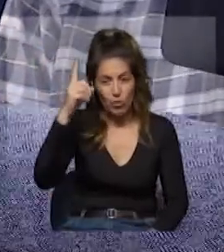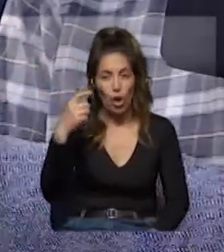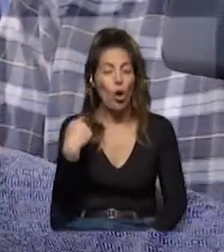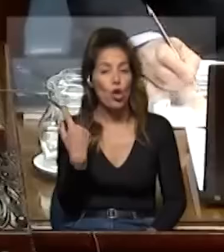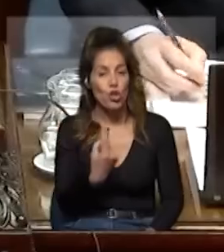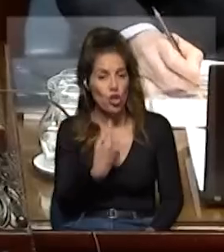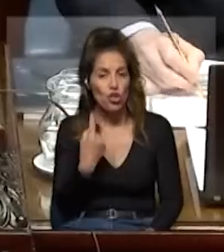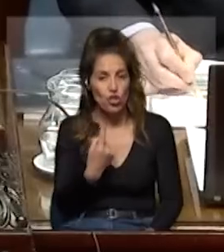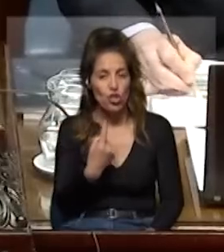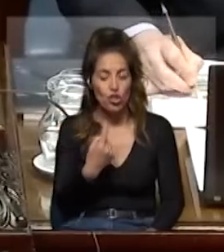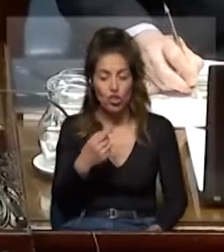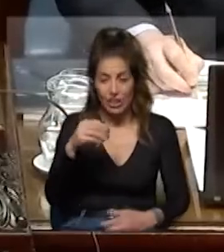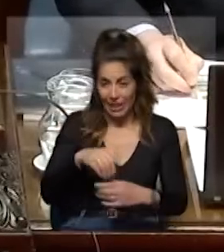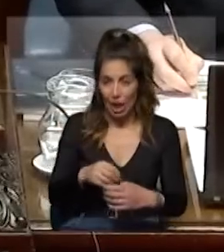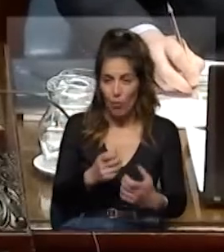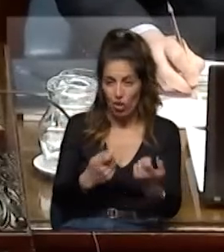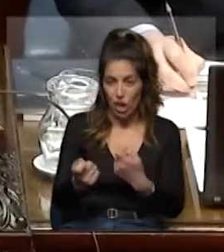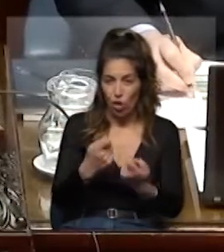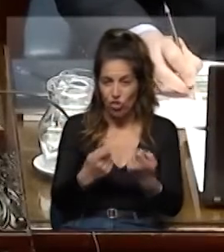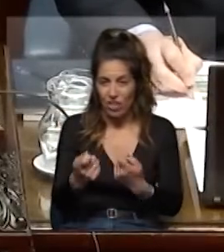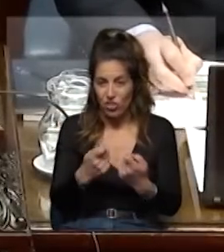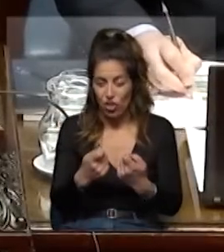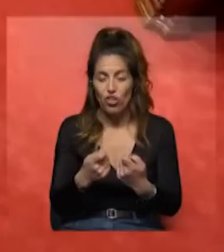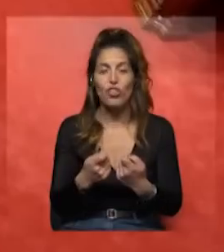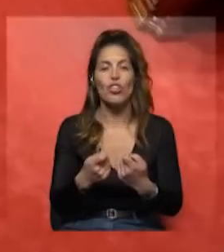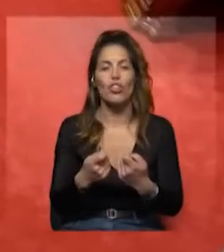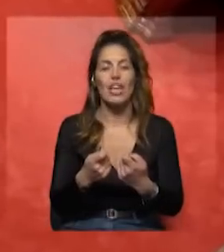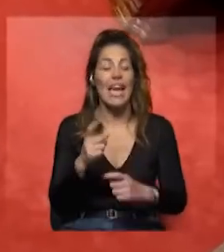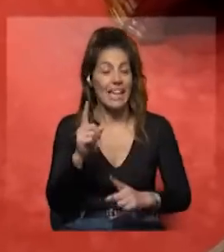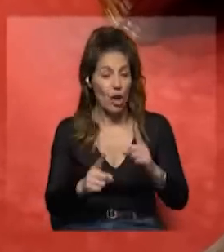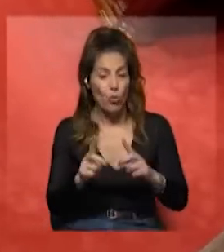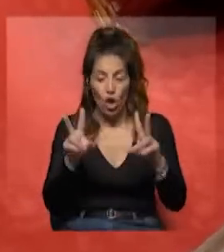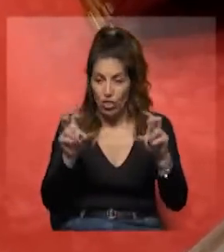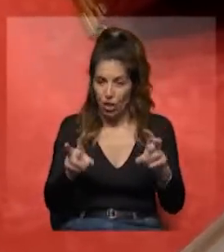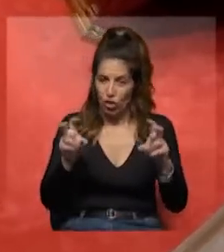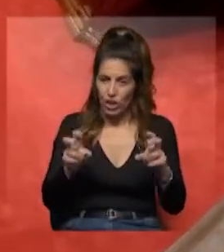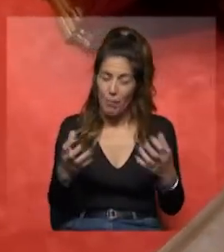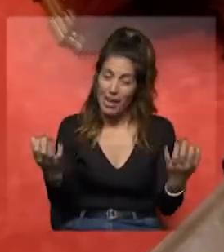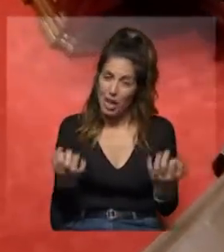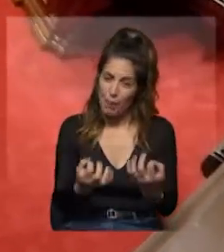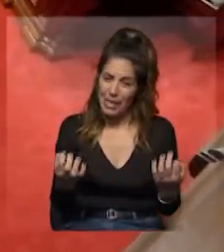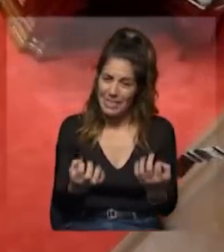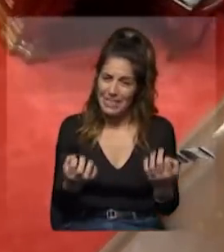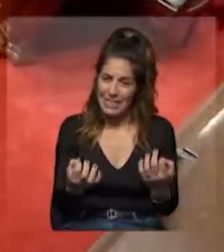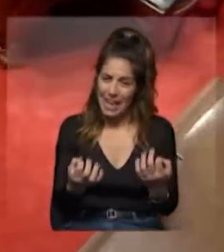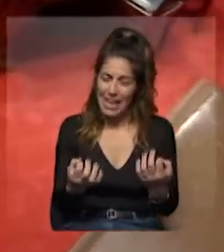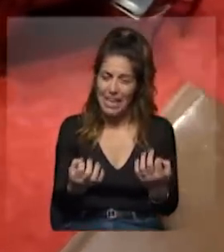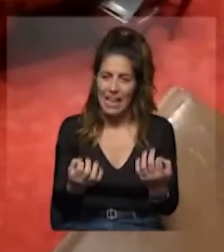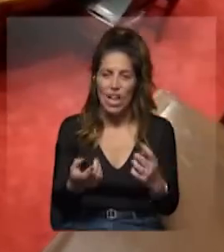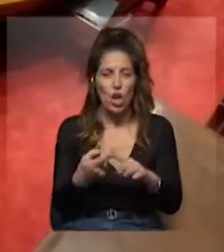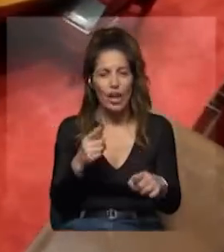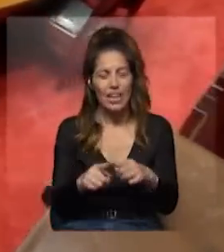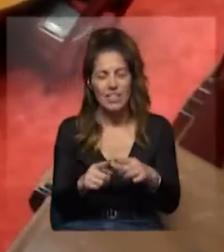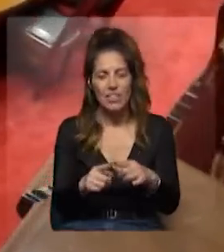parte de la negociación integralmente en algunas de los temas particularmente en lo que tiene que ver con